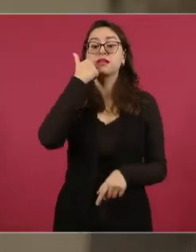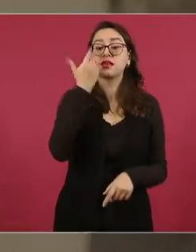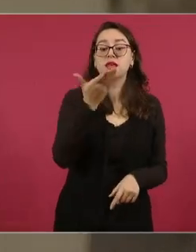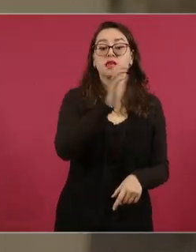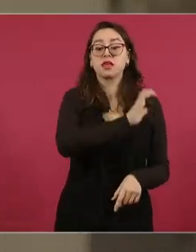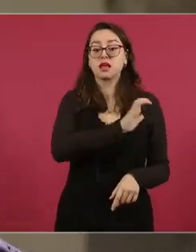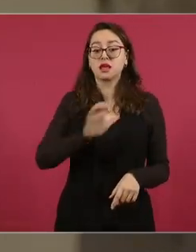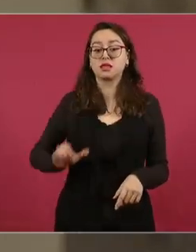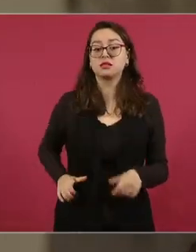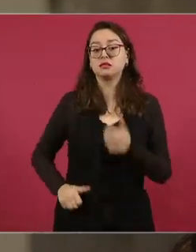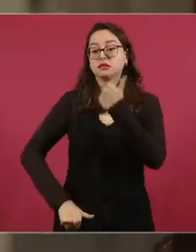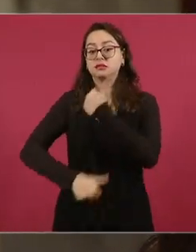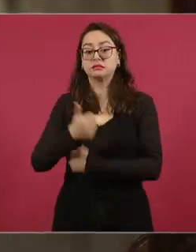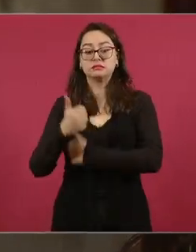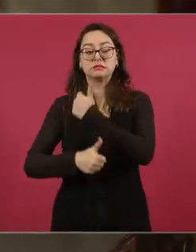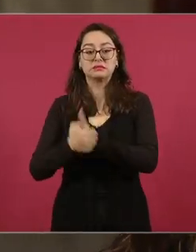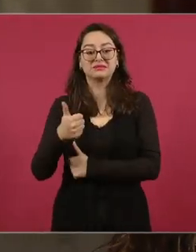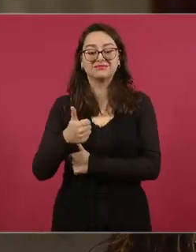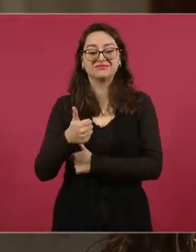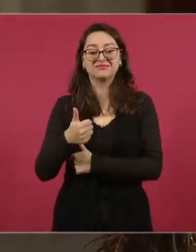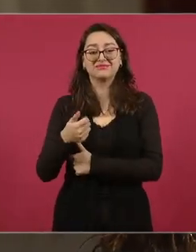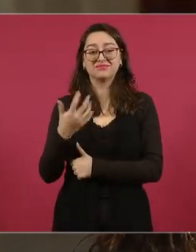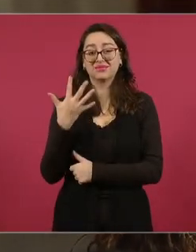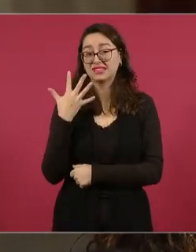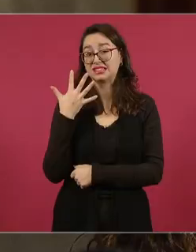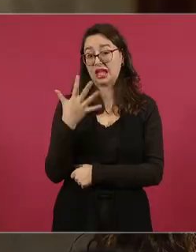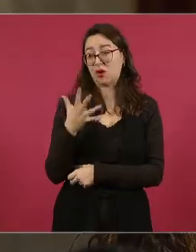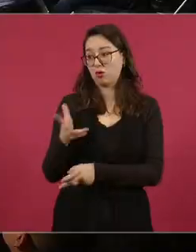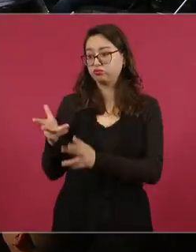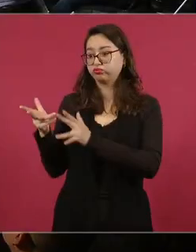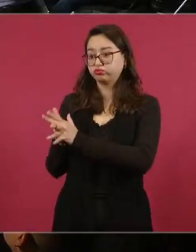para que ellos puedan continuar su proceso electoral con tranquilidad?